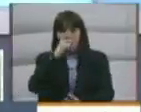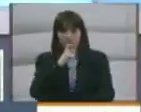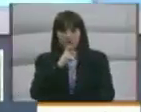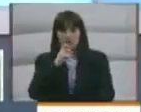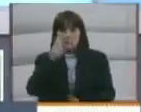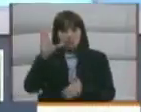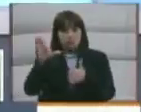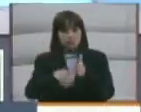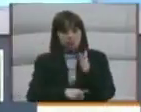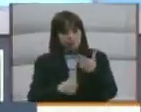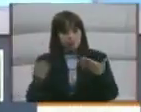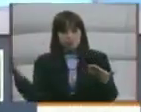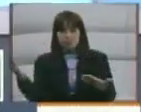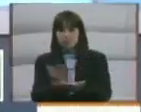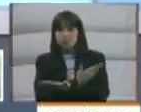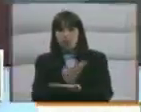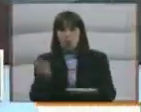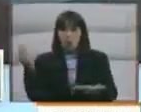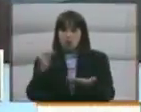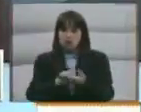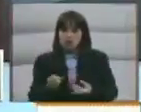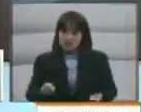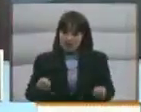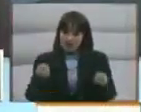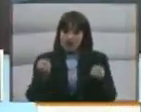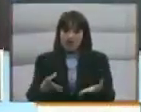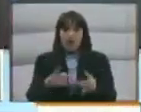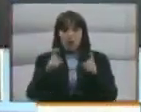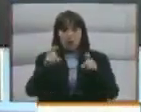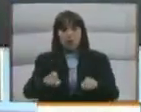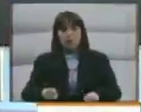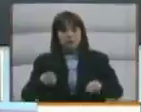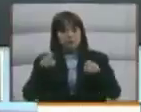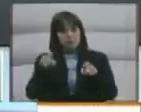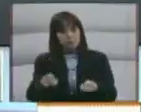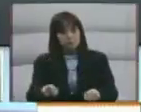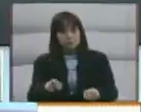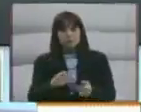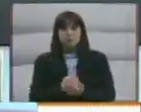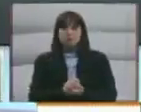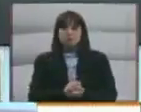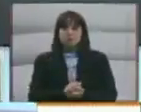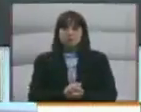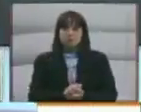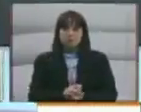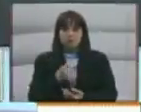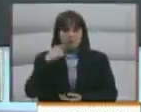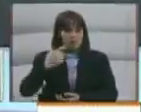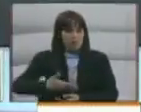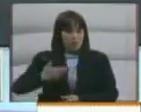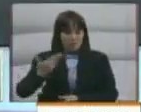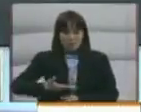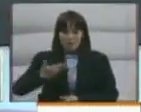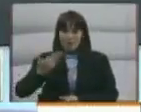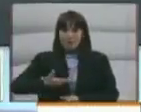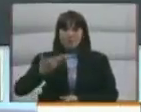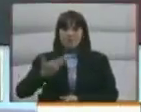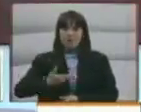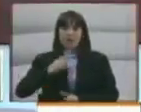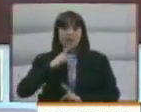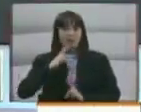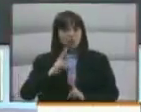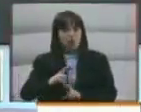quitadas, vuelven otra vez a los campesinos. Un punto importantísimo con el cual respondió el